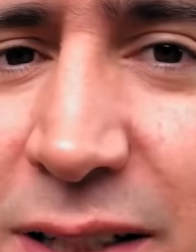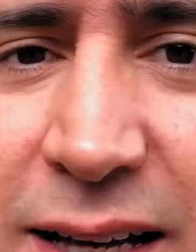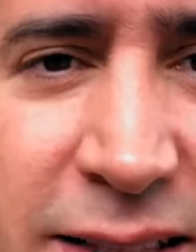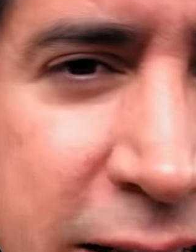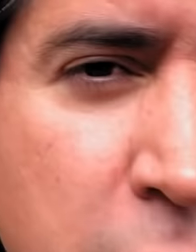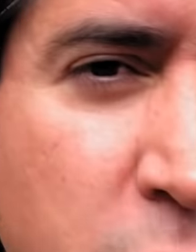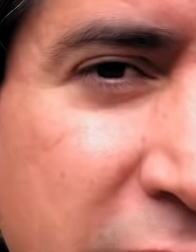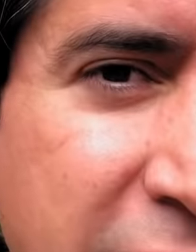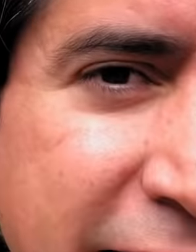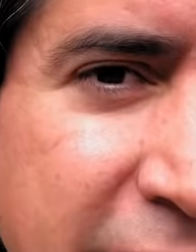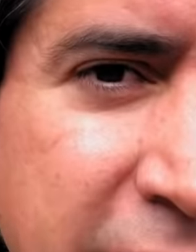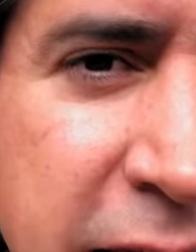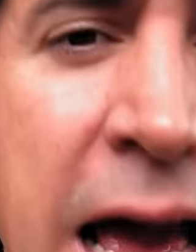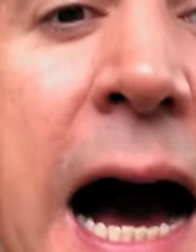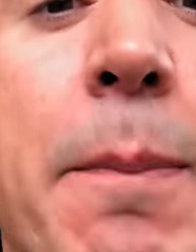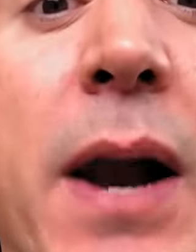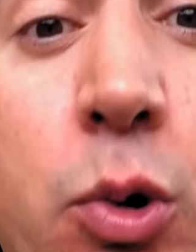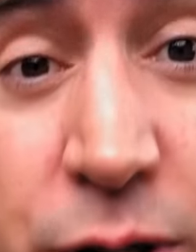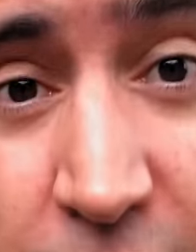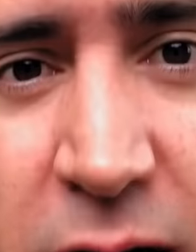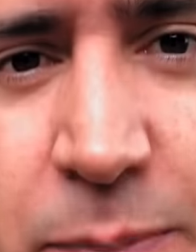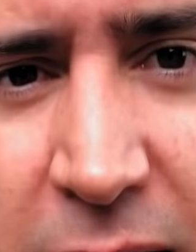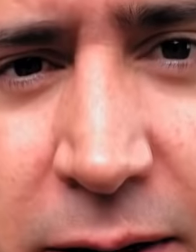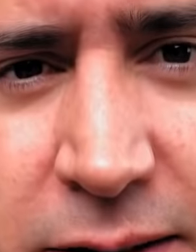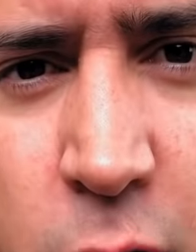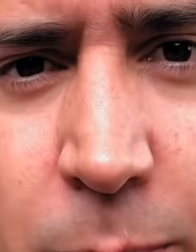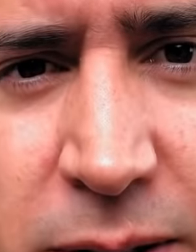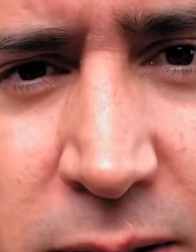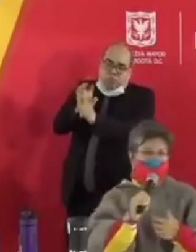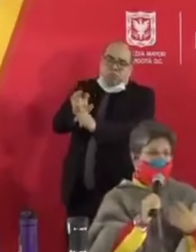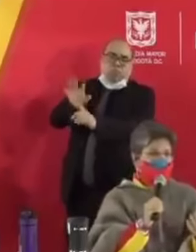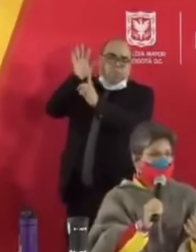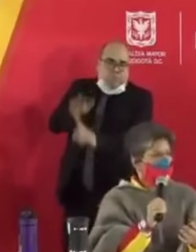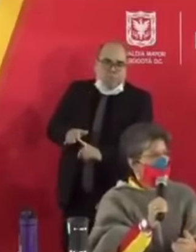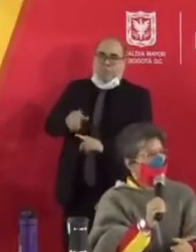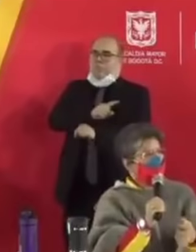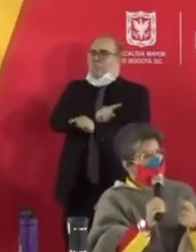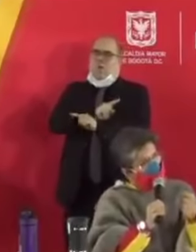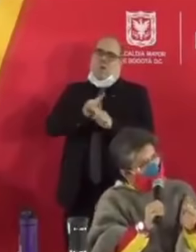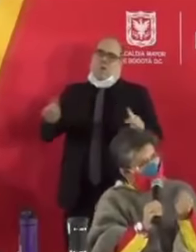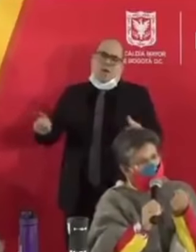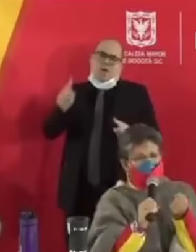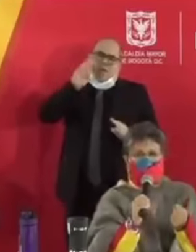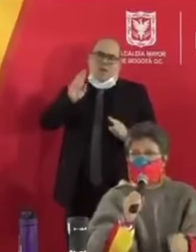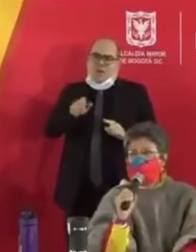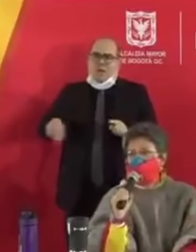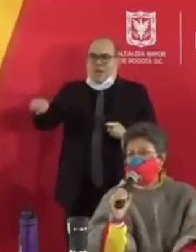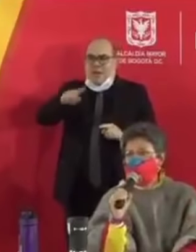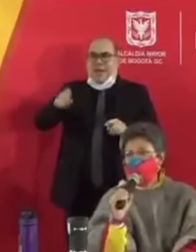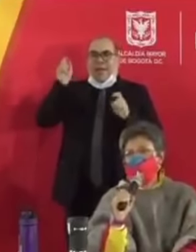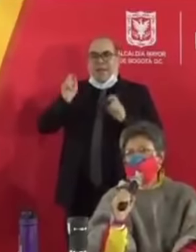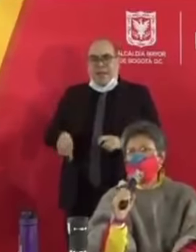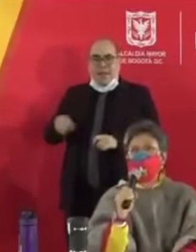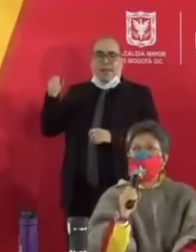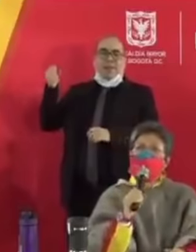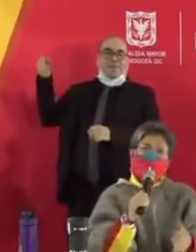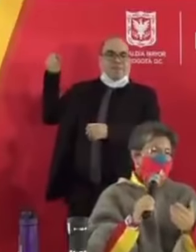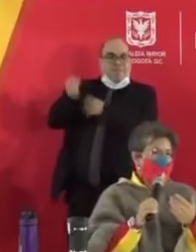muchos habitantes de la localidad de Kennedy aplaudieron las palabras de López. Tenemos que volver a traer a Migración